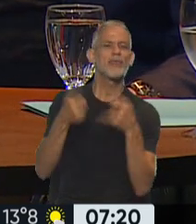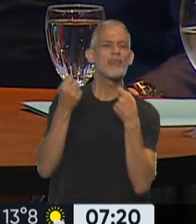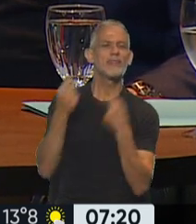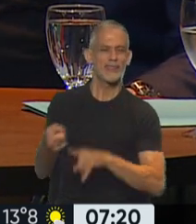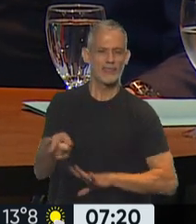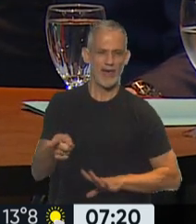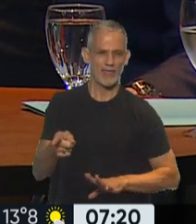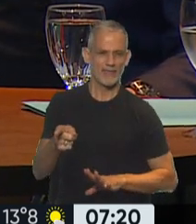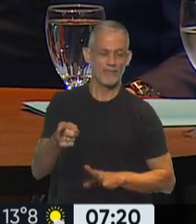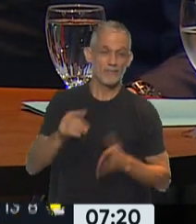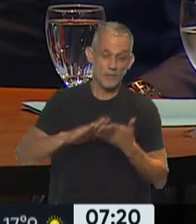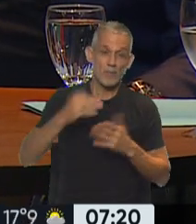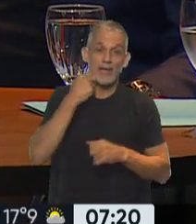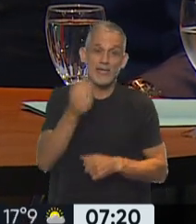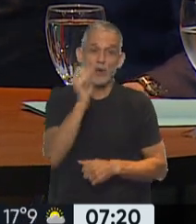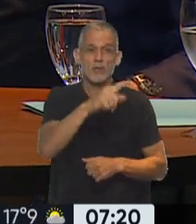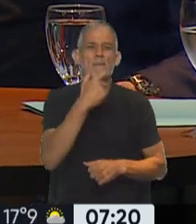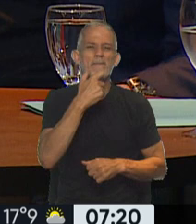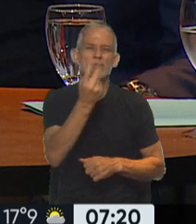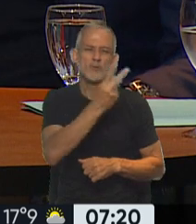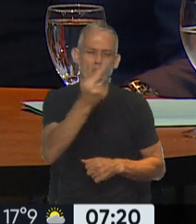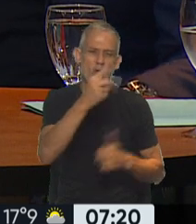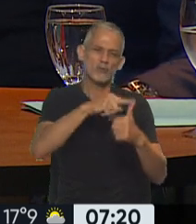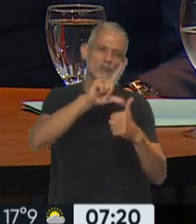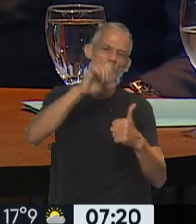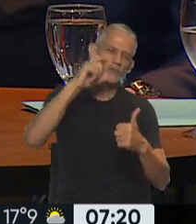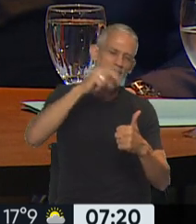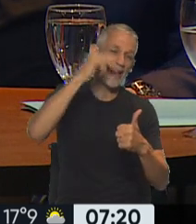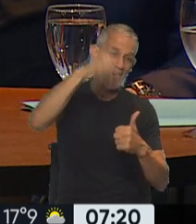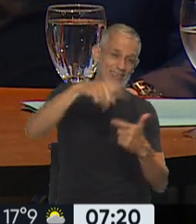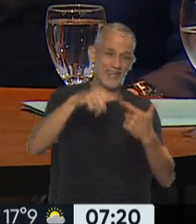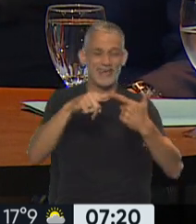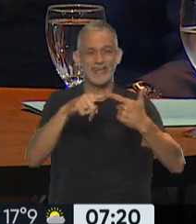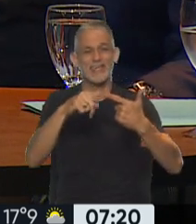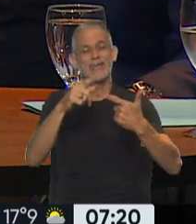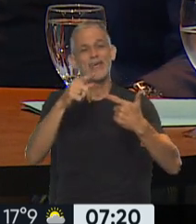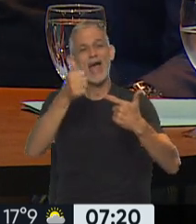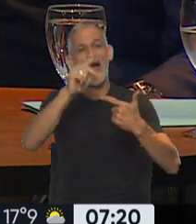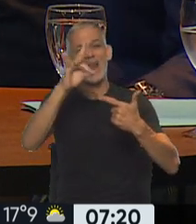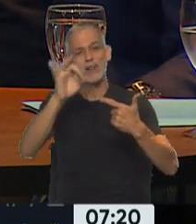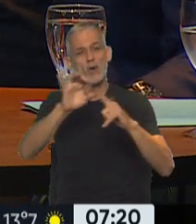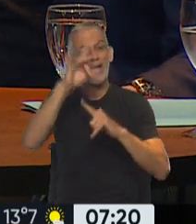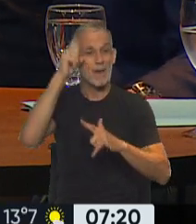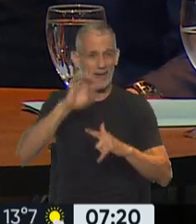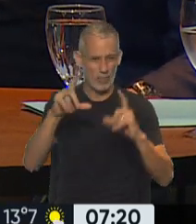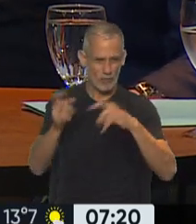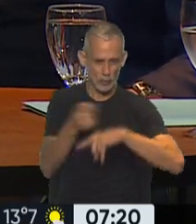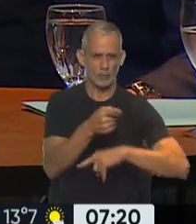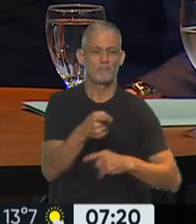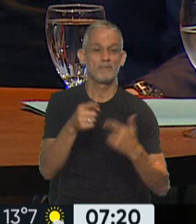nieto, hijo de los mendocinos Lucía Ángela Nadín y Aldo Hugo Quevedo.